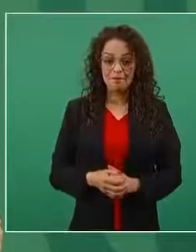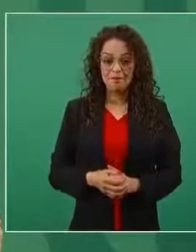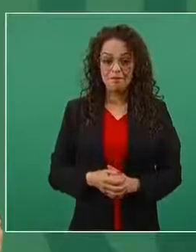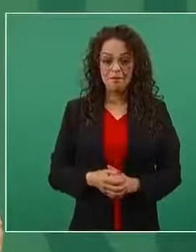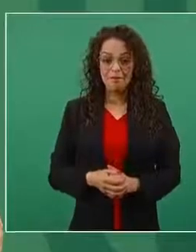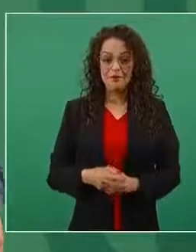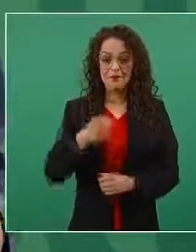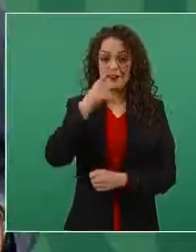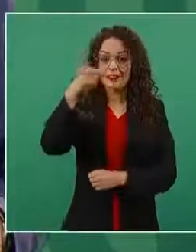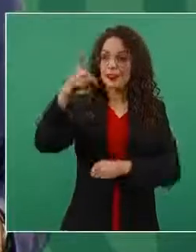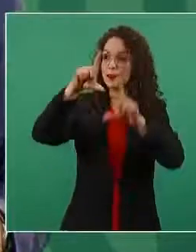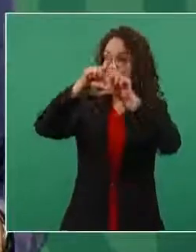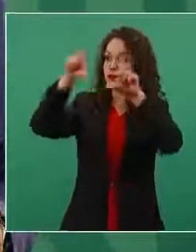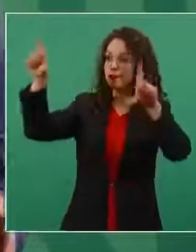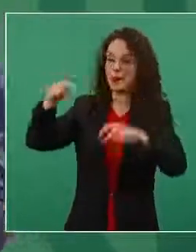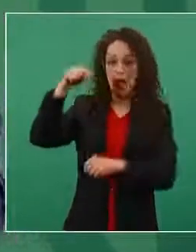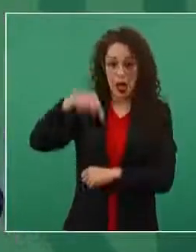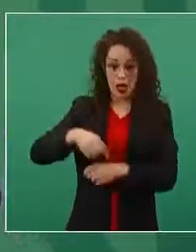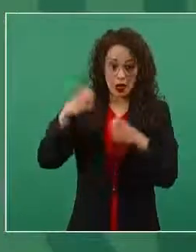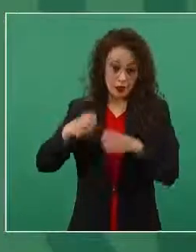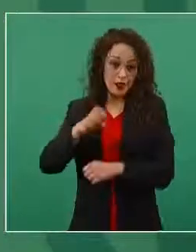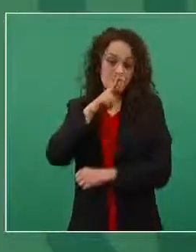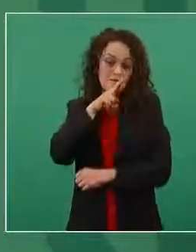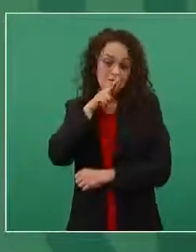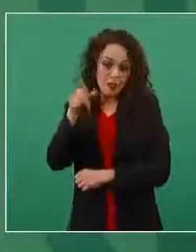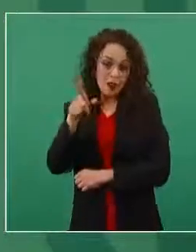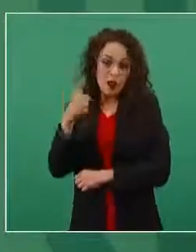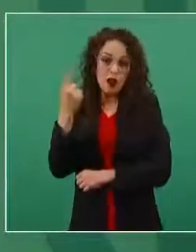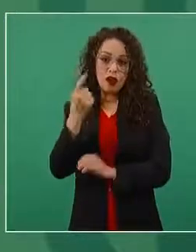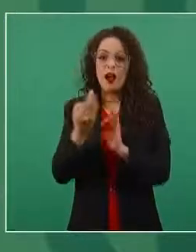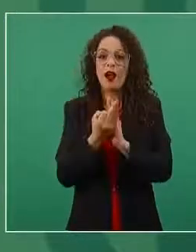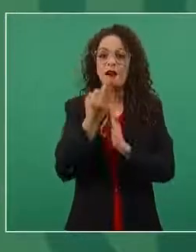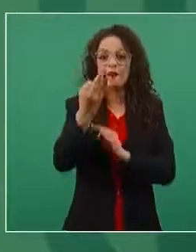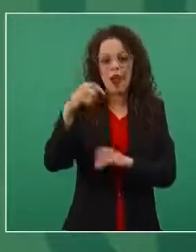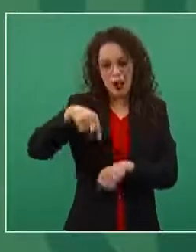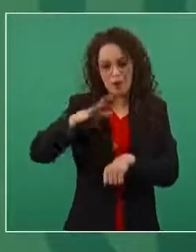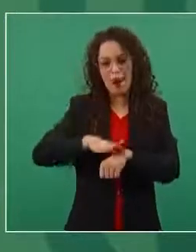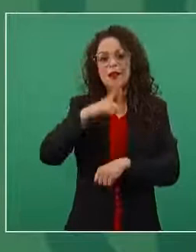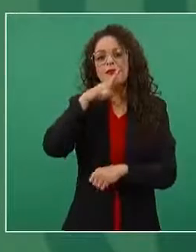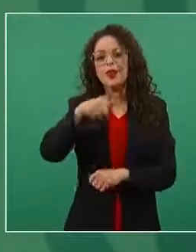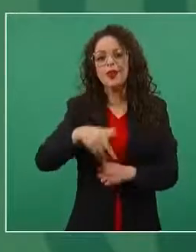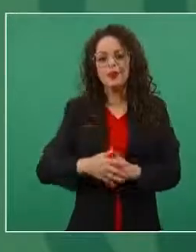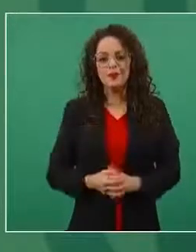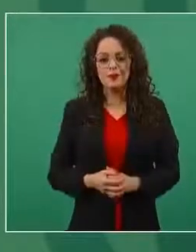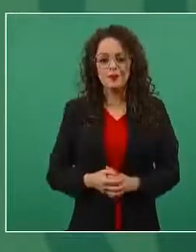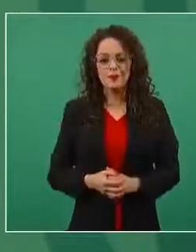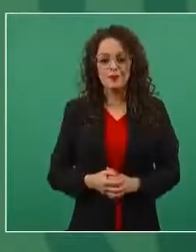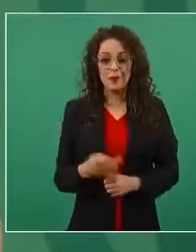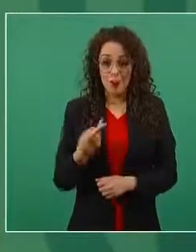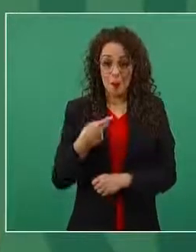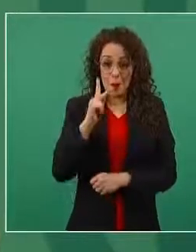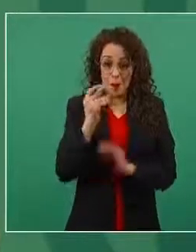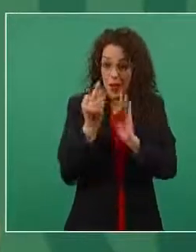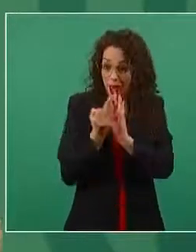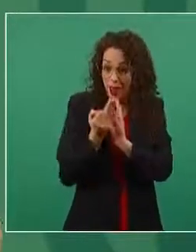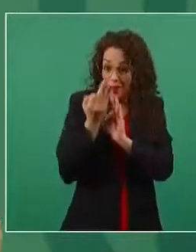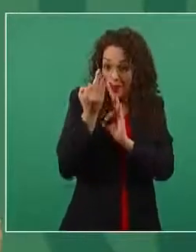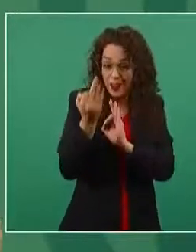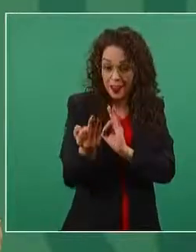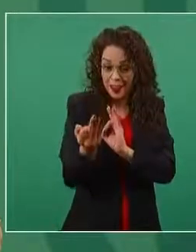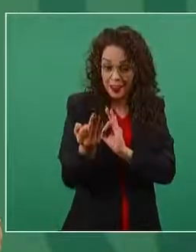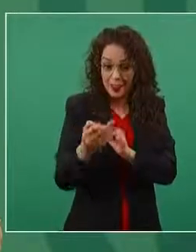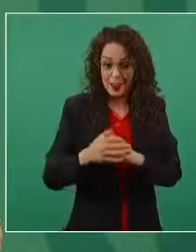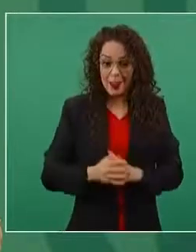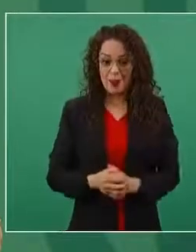hay un letrero que dice aquí se está mejor que enfrente, pero los de enfrente… Aquí